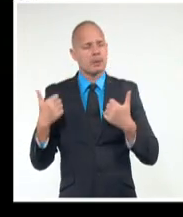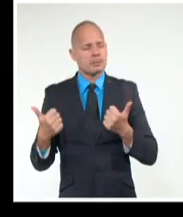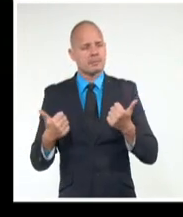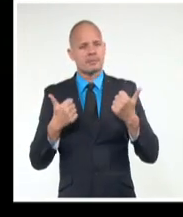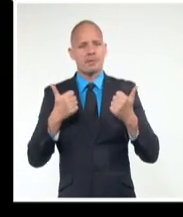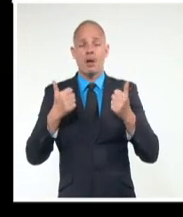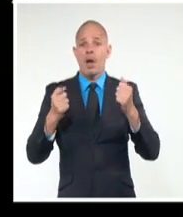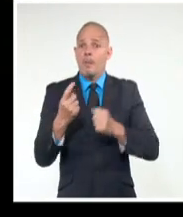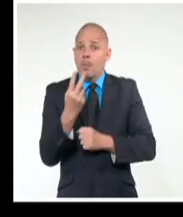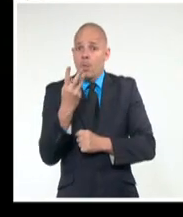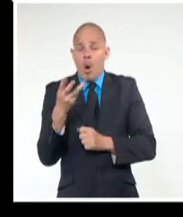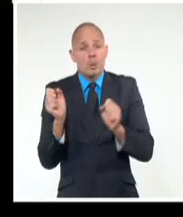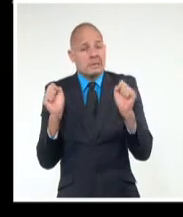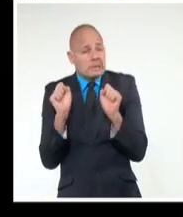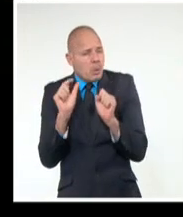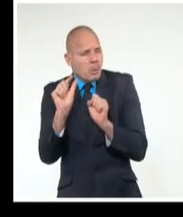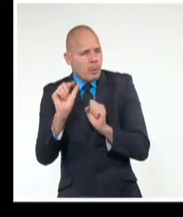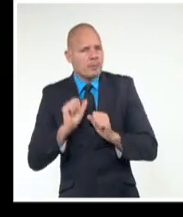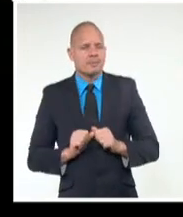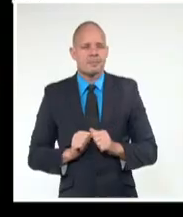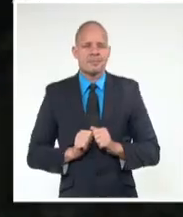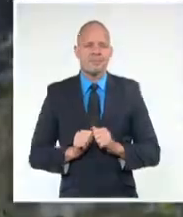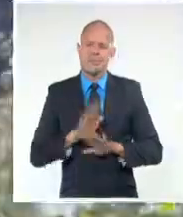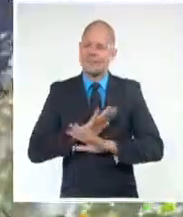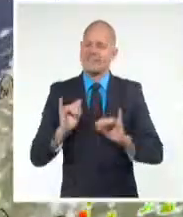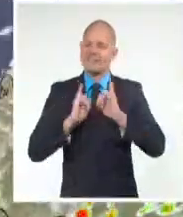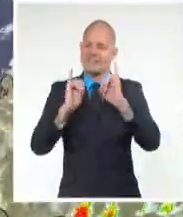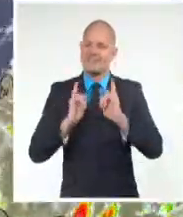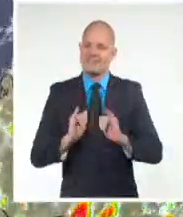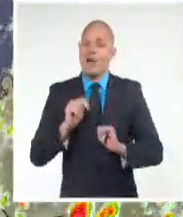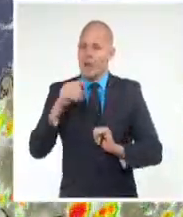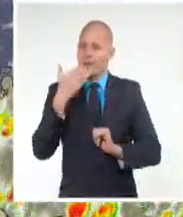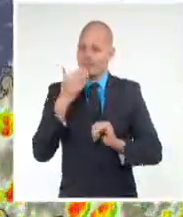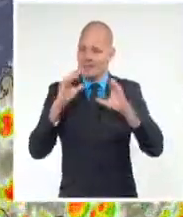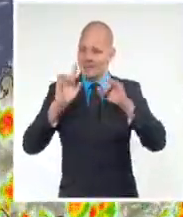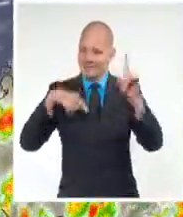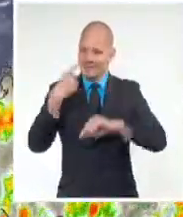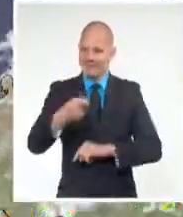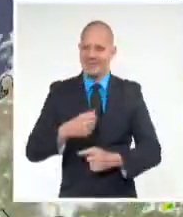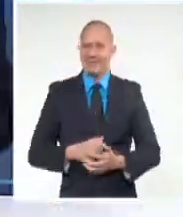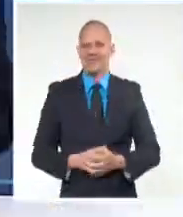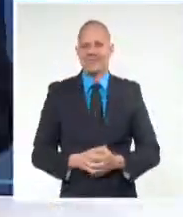madrugadas frías hacia zonas del interior. Esto es todo en cuanto al tiempo, que tenga un feliz día y hasta mañana.